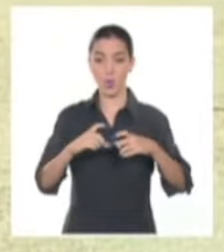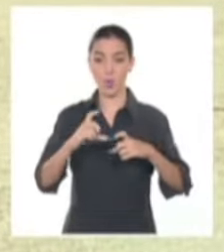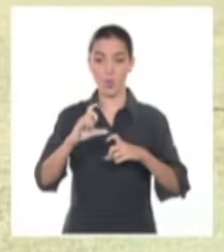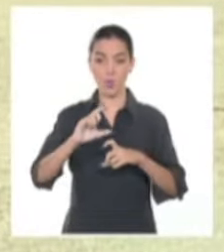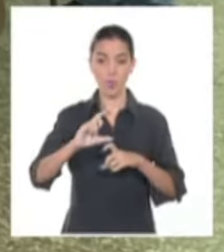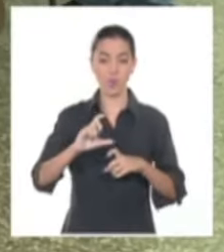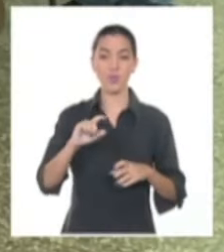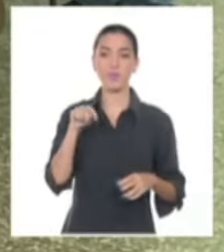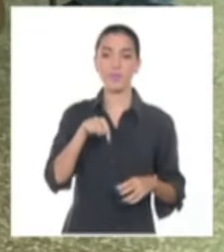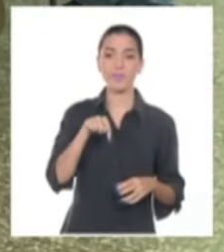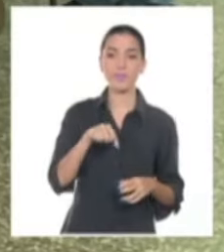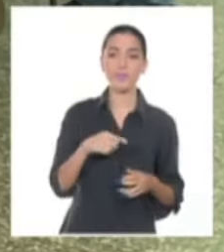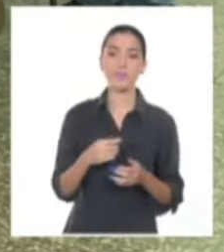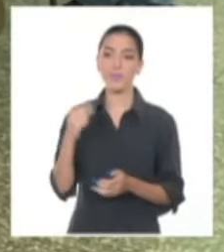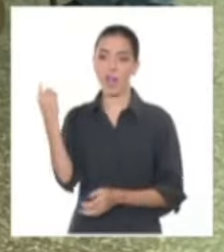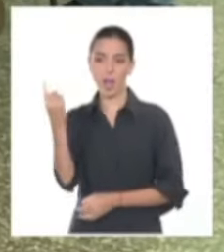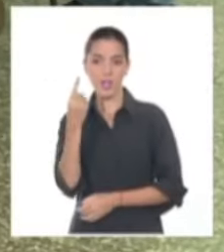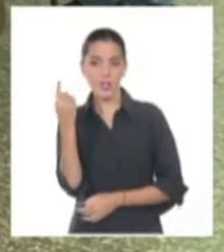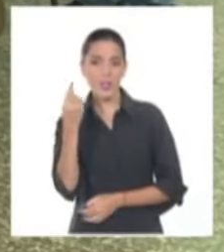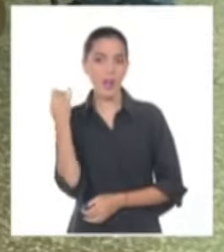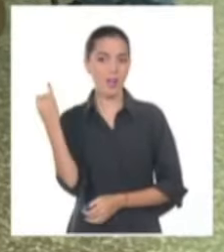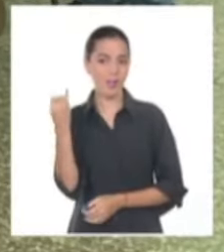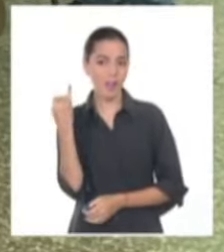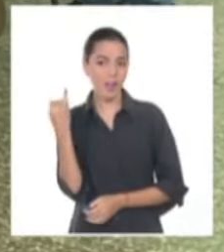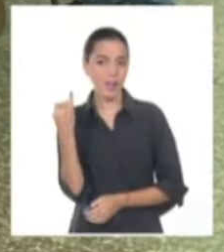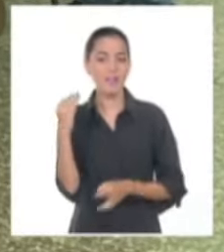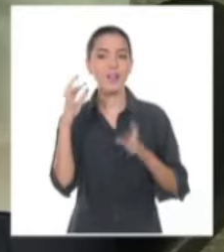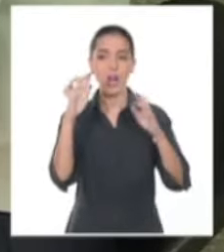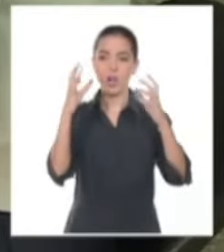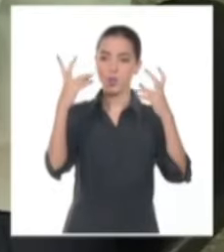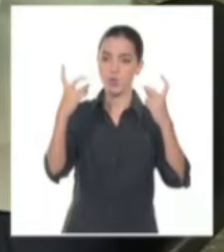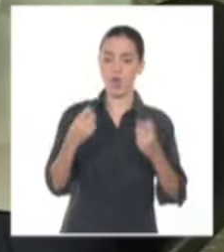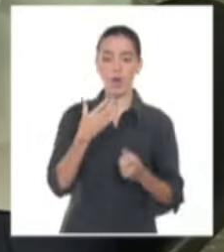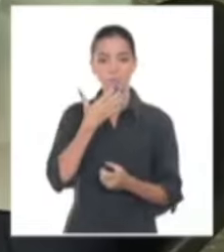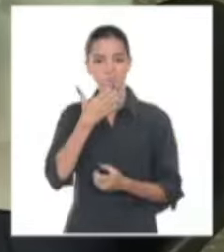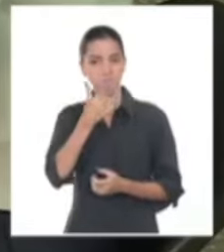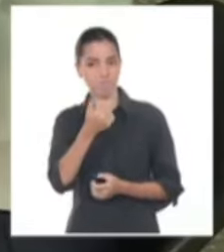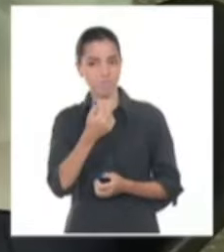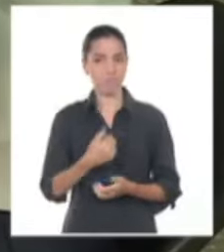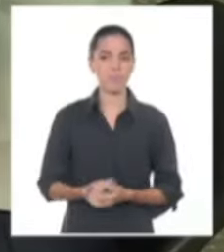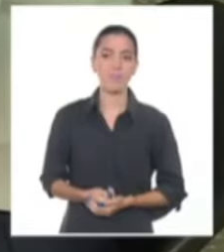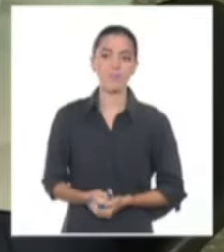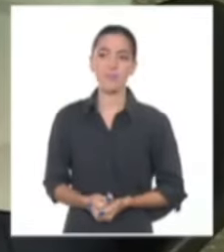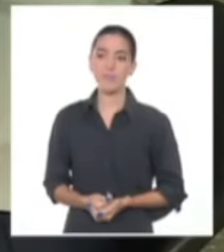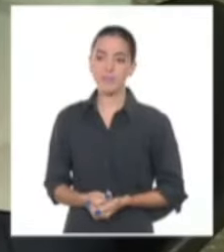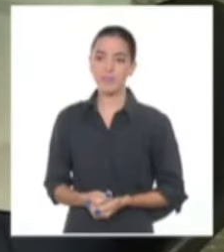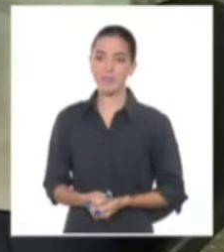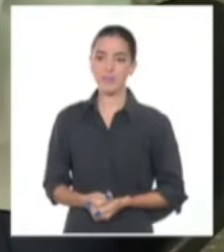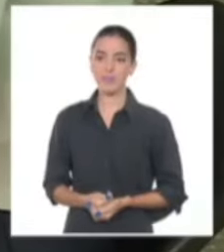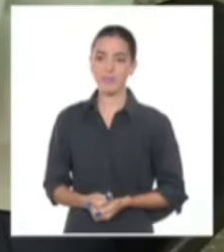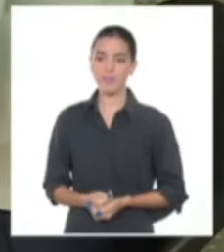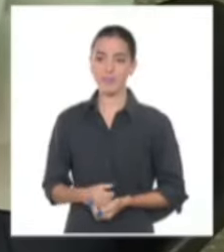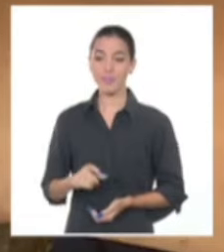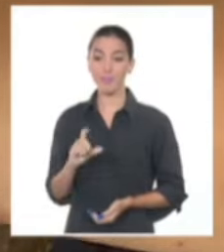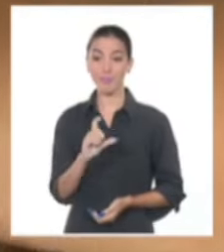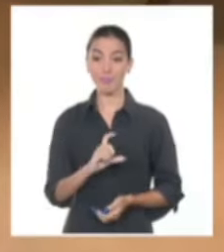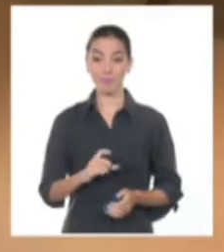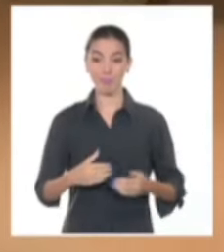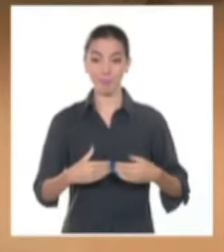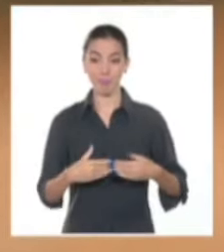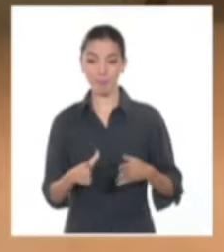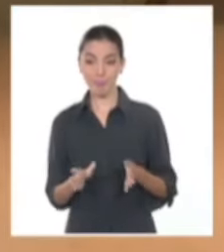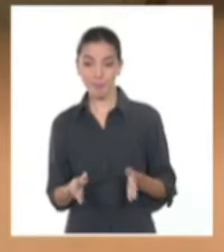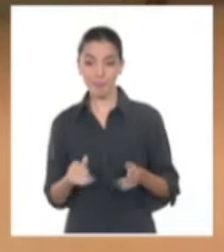Resultados en concursos a nivel de base, en el ámbito nacional e internacional, prestigian al Instituto Preuniversitario Vocacional de